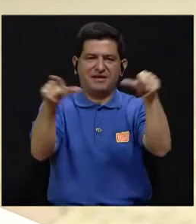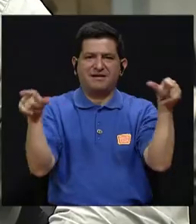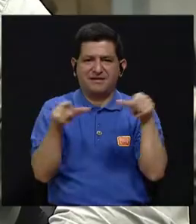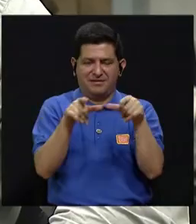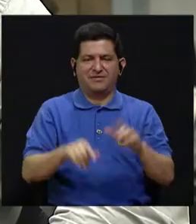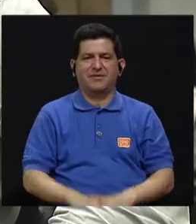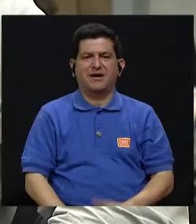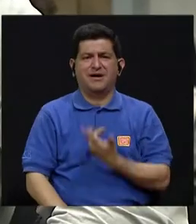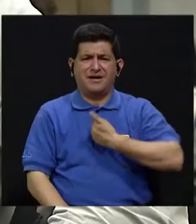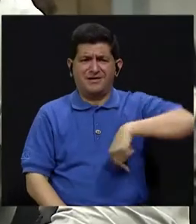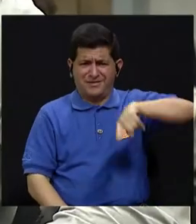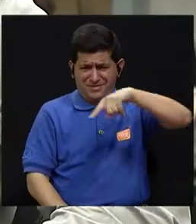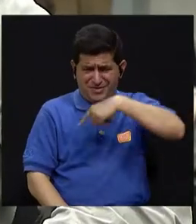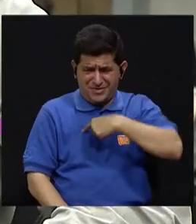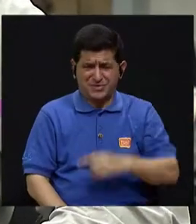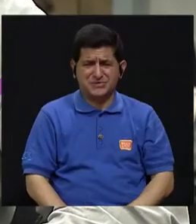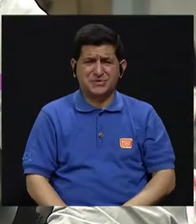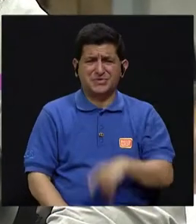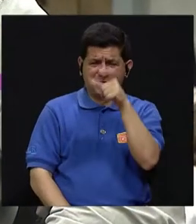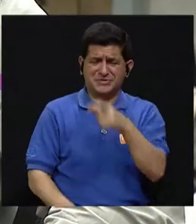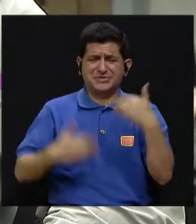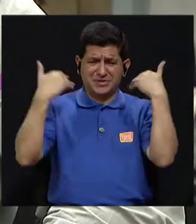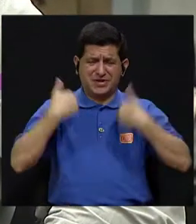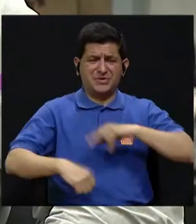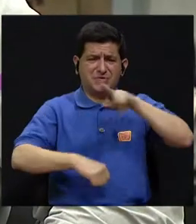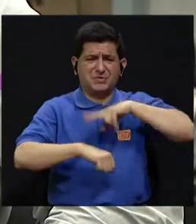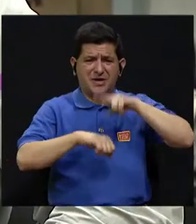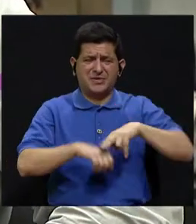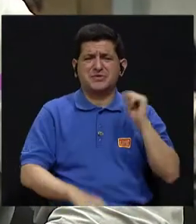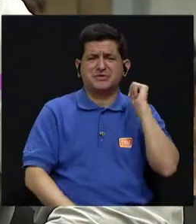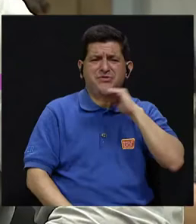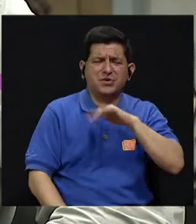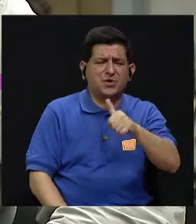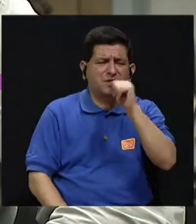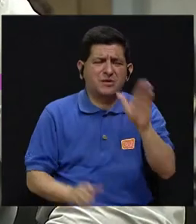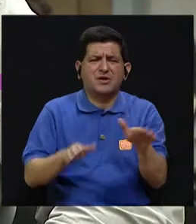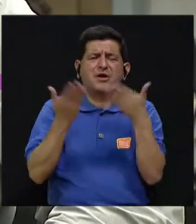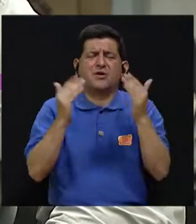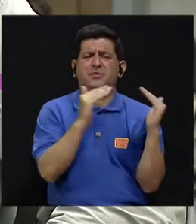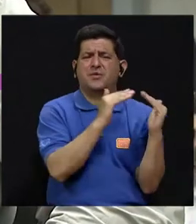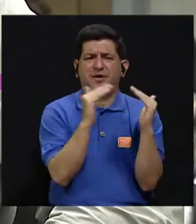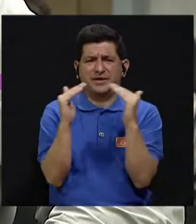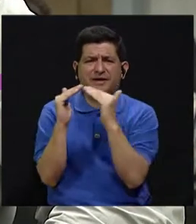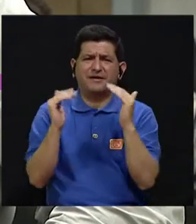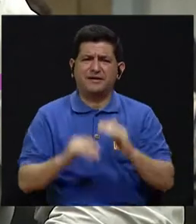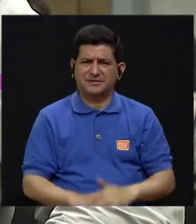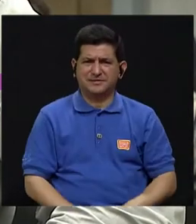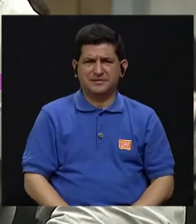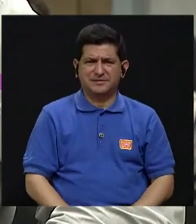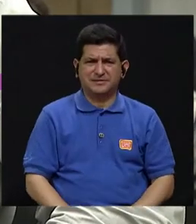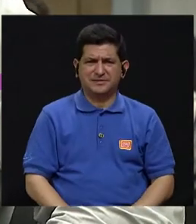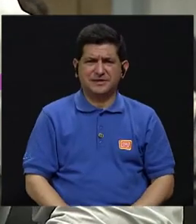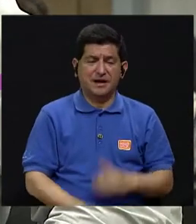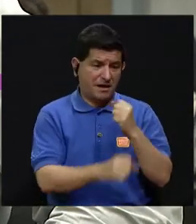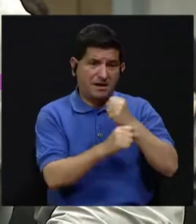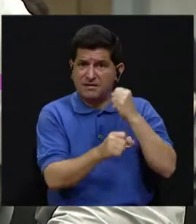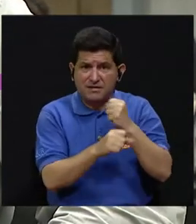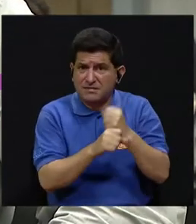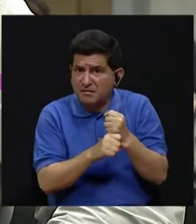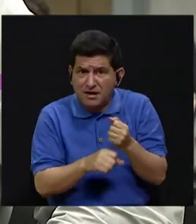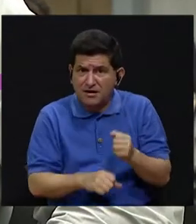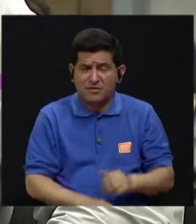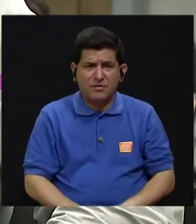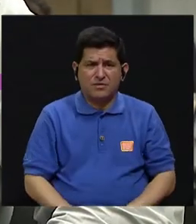zona. ¿Y cómo es que nosotros, como seres humanos, normalmente contaminamos esa agua en nuestros hogares, en nuestros